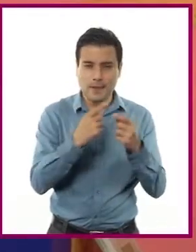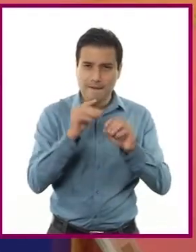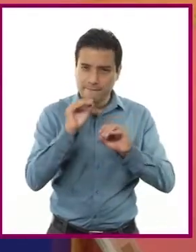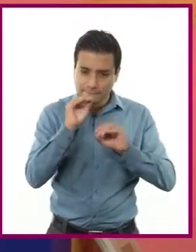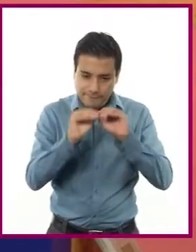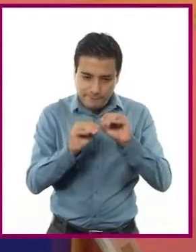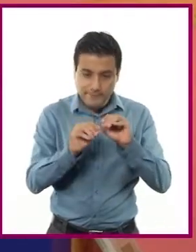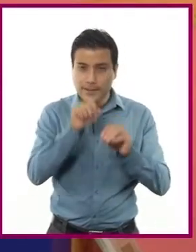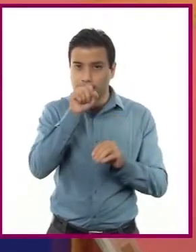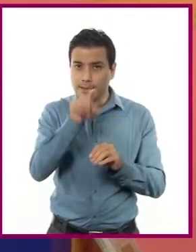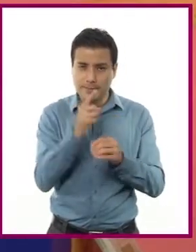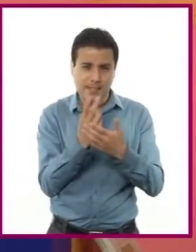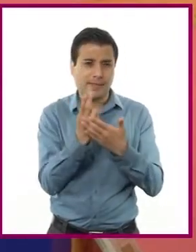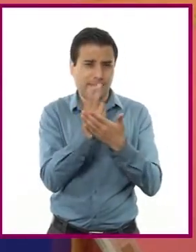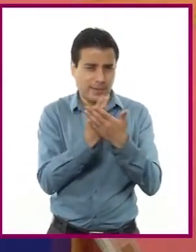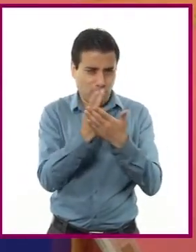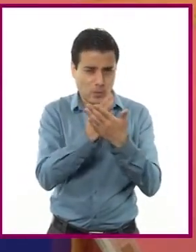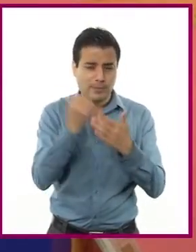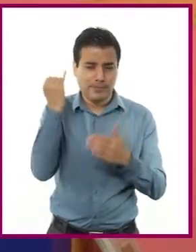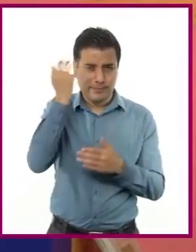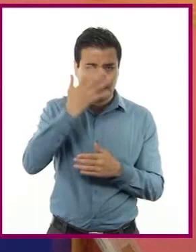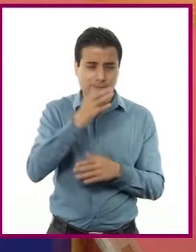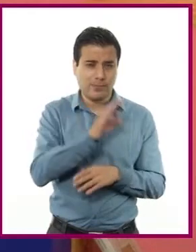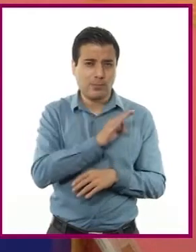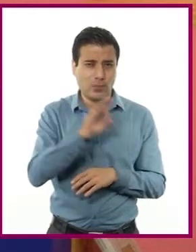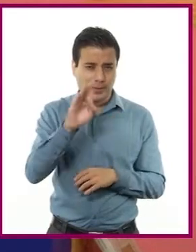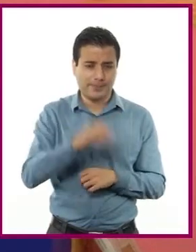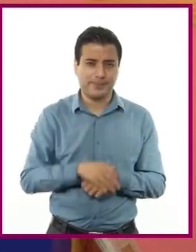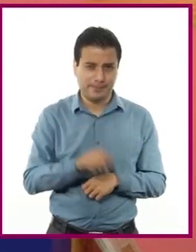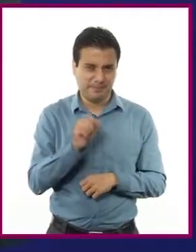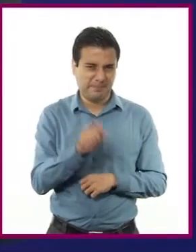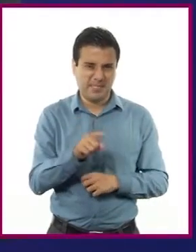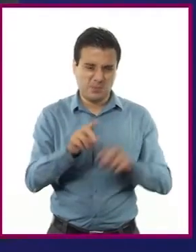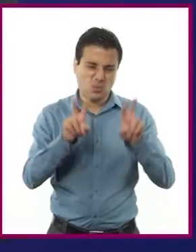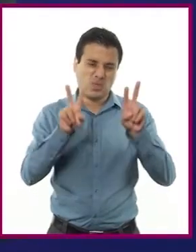incluir dibujos o imágenes relacionadas con su trabajo.